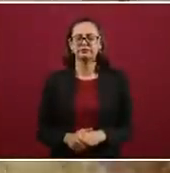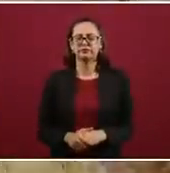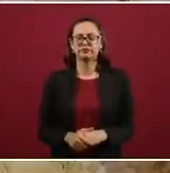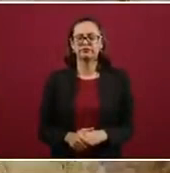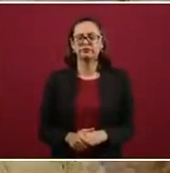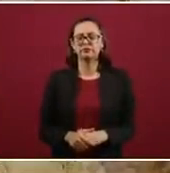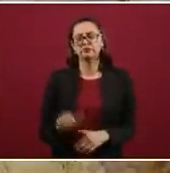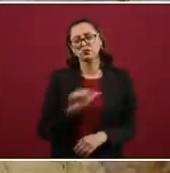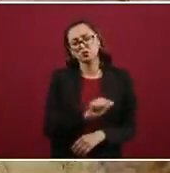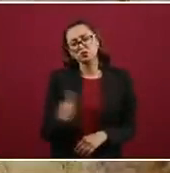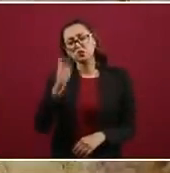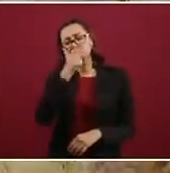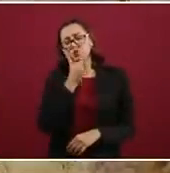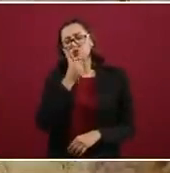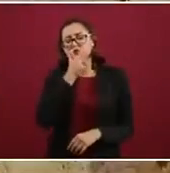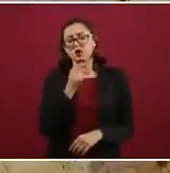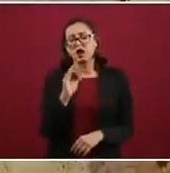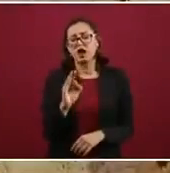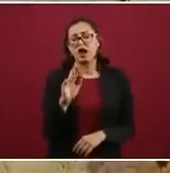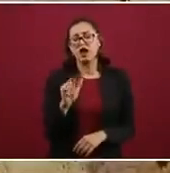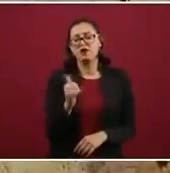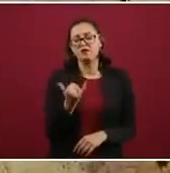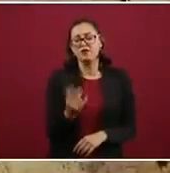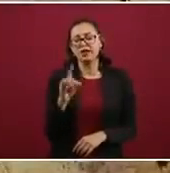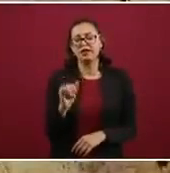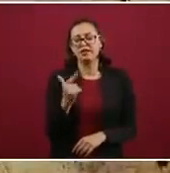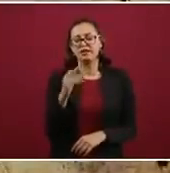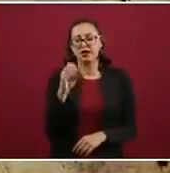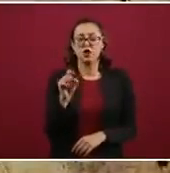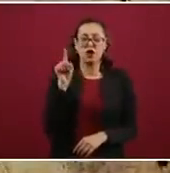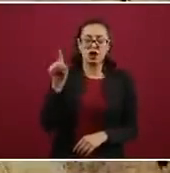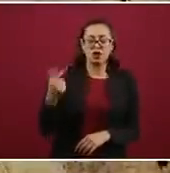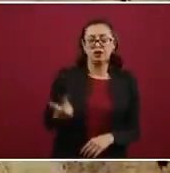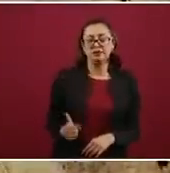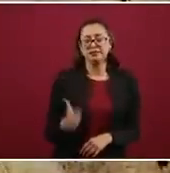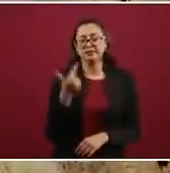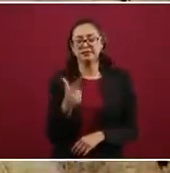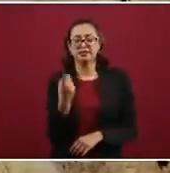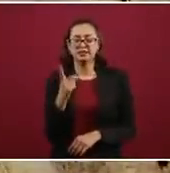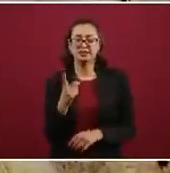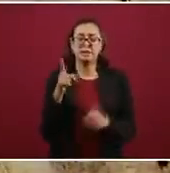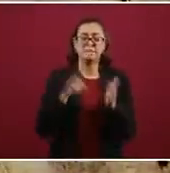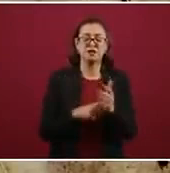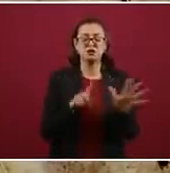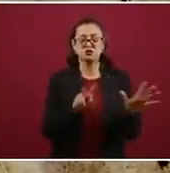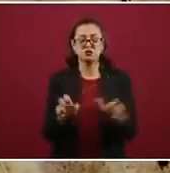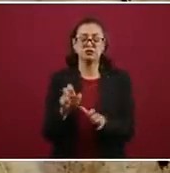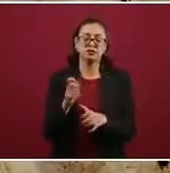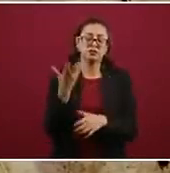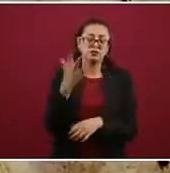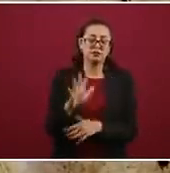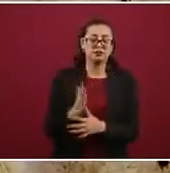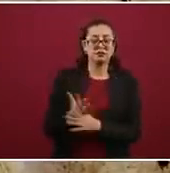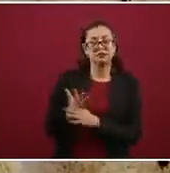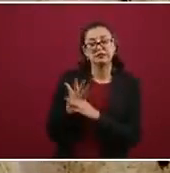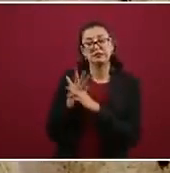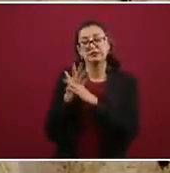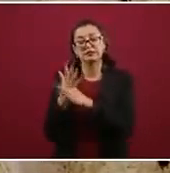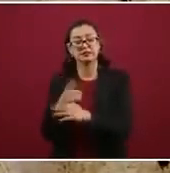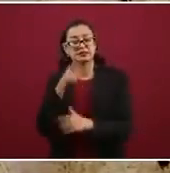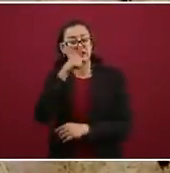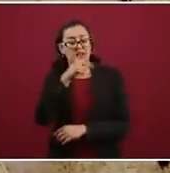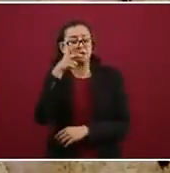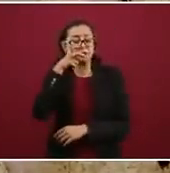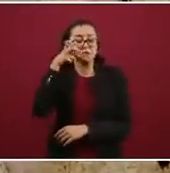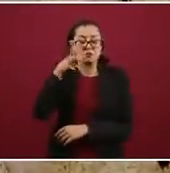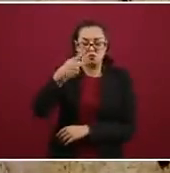Fray Diego de Bringas, en un sermón predicado en Guanajuato el 7 de diciembre de 1810, señaló que el padre de la patria